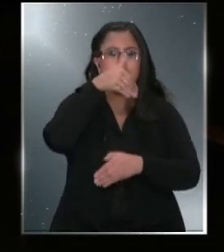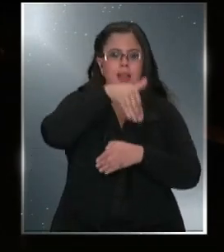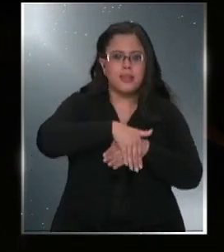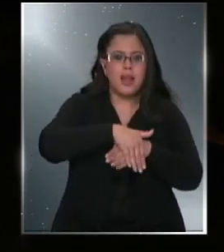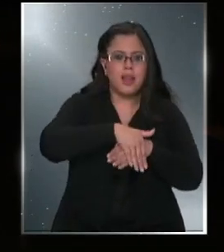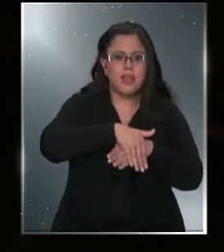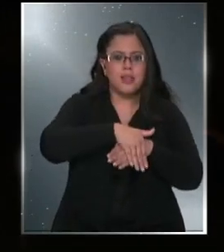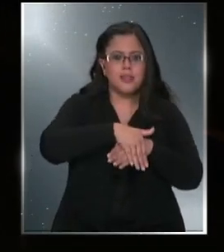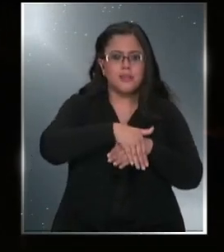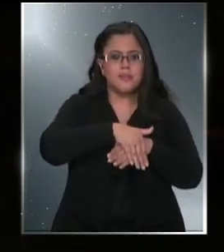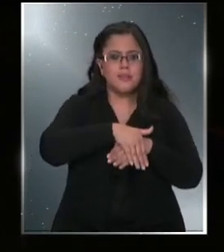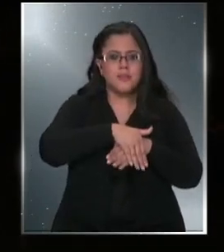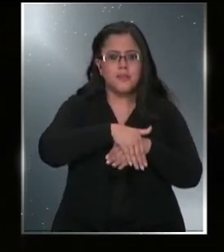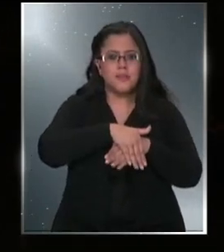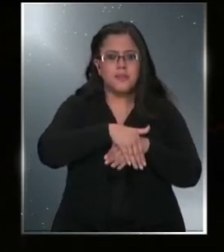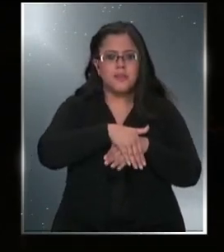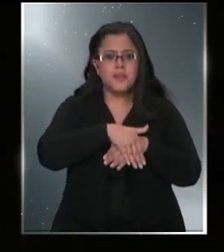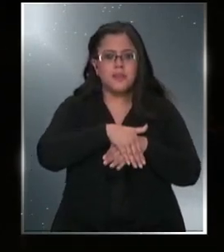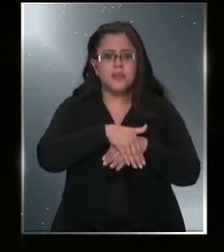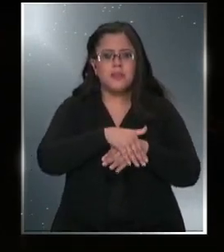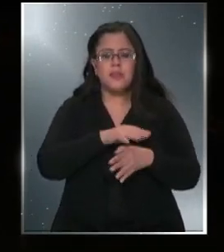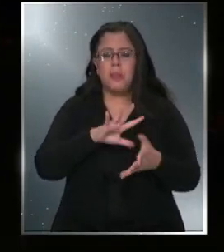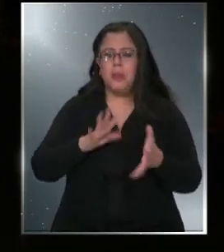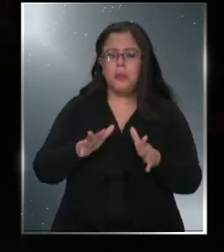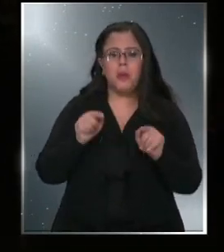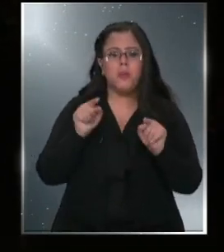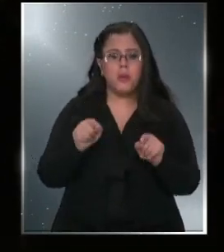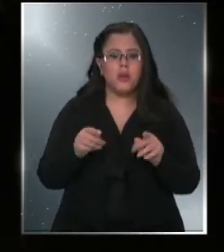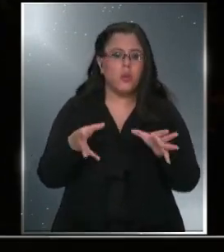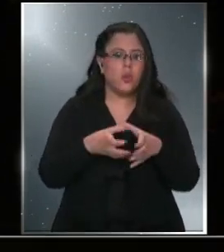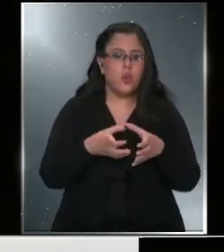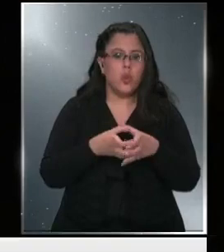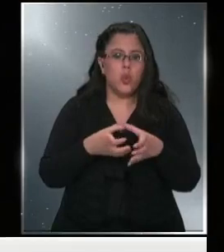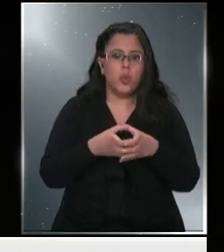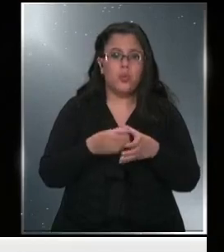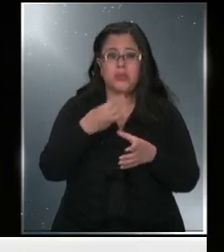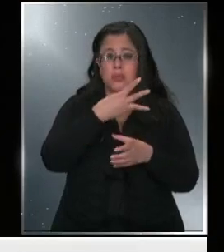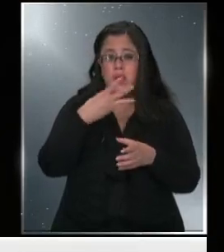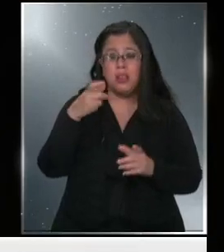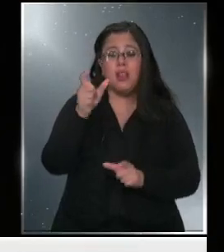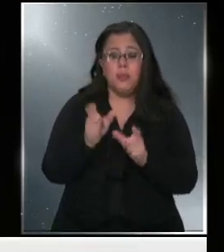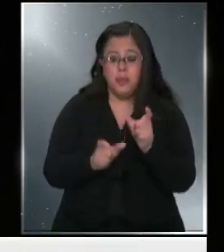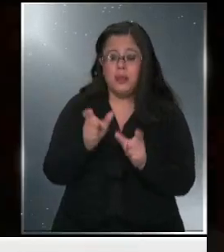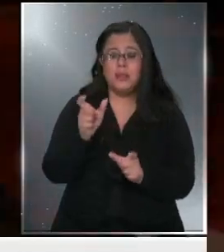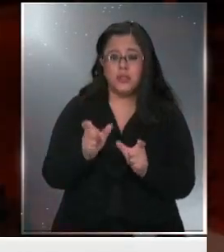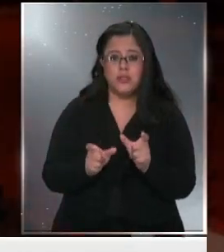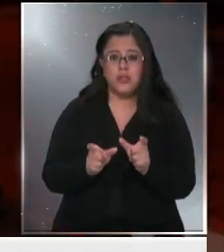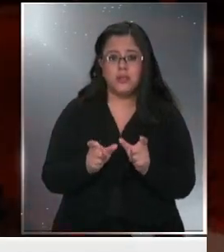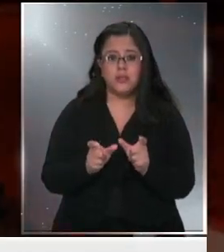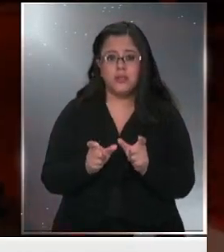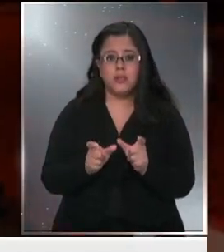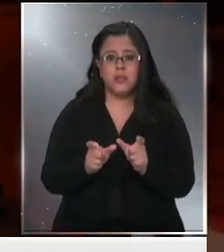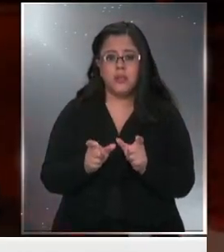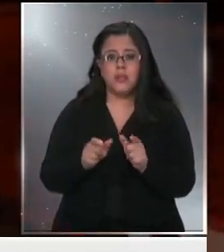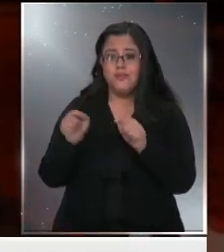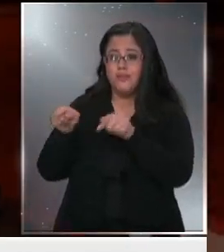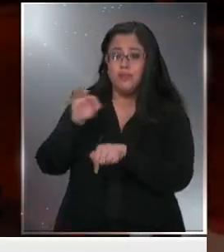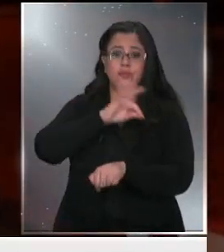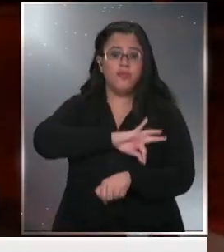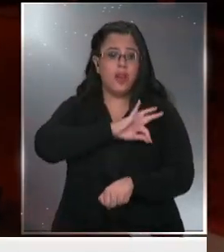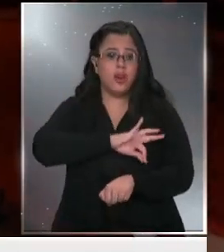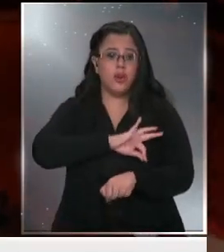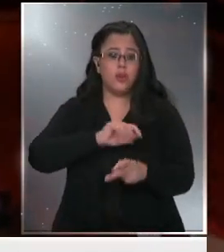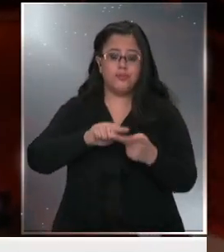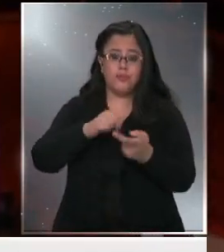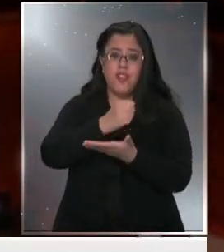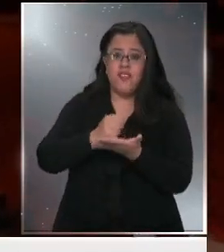de las 18 horas. Tiene que haber sido un grupo más o menos de unas 300 personas, más o menos. Fue el banco,